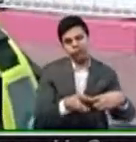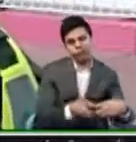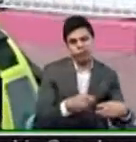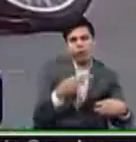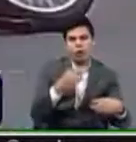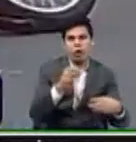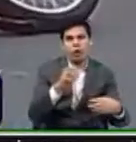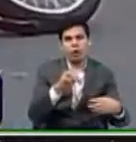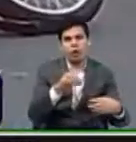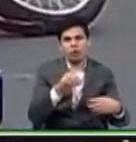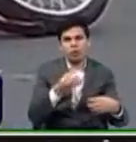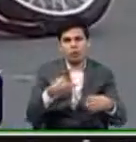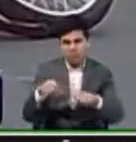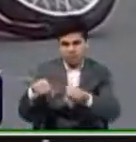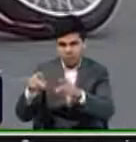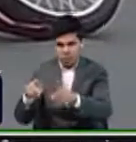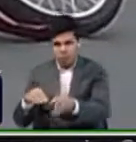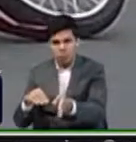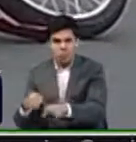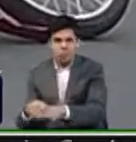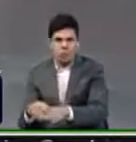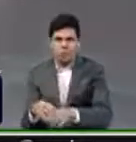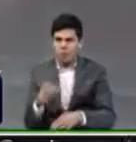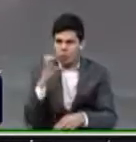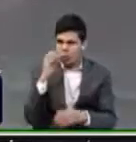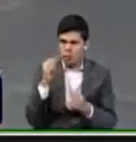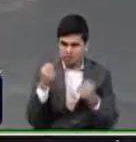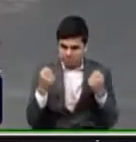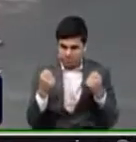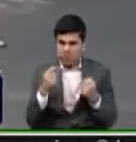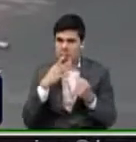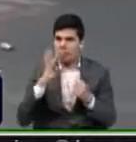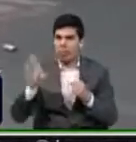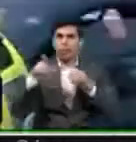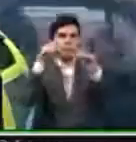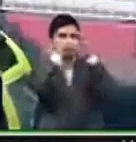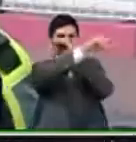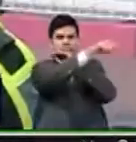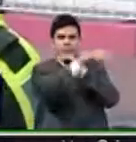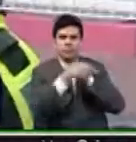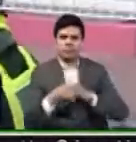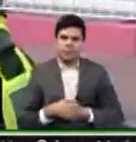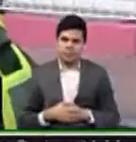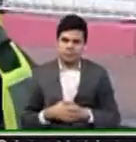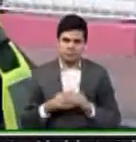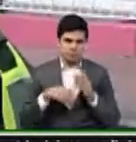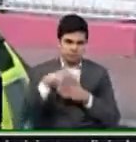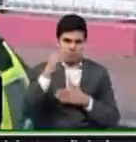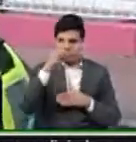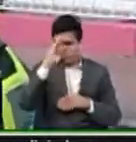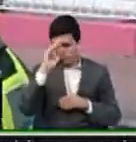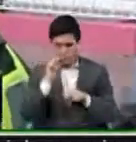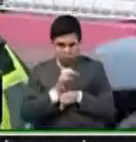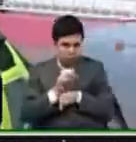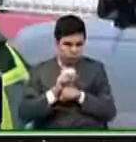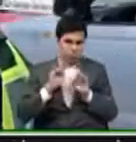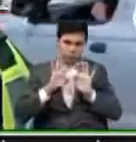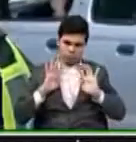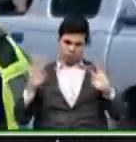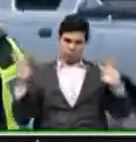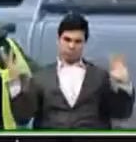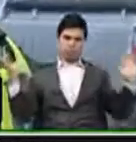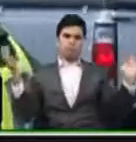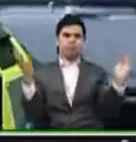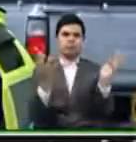Honda. Tras embestir al hombre, el conductor huyó del lugar de los hechos. Se activa el plan candado, de una vez se reacciona con las patrullas